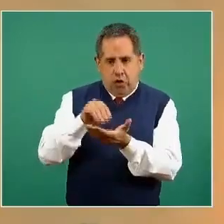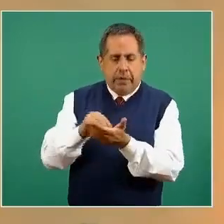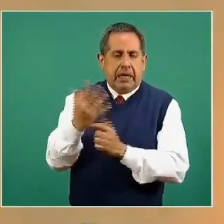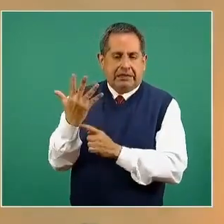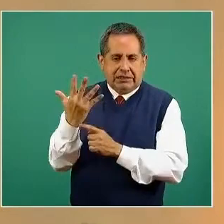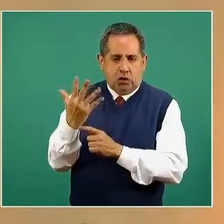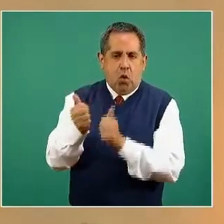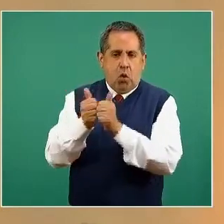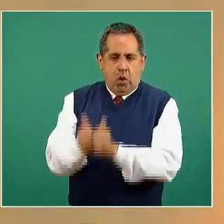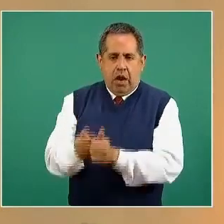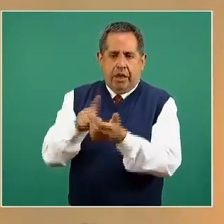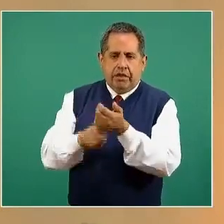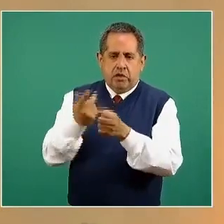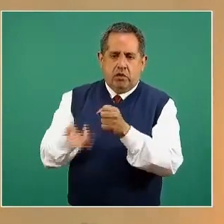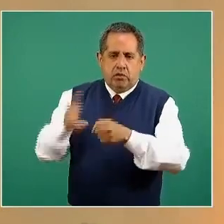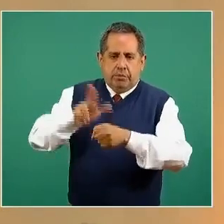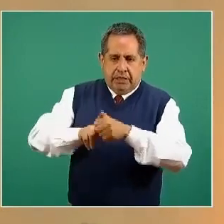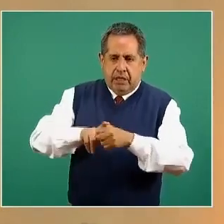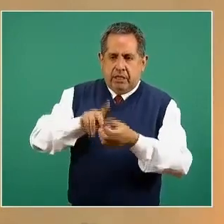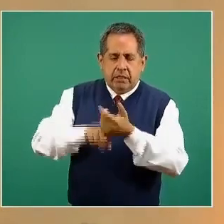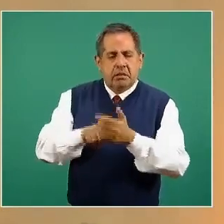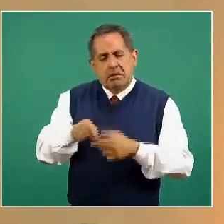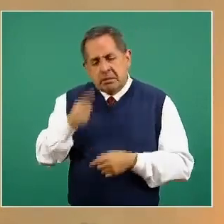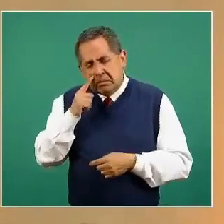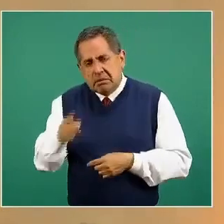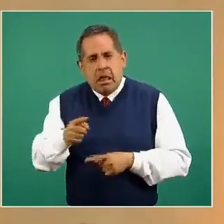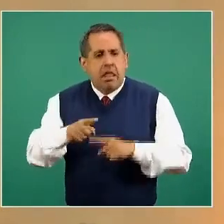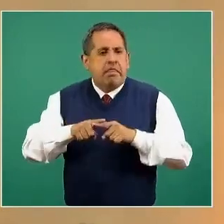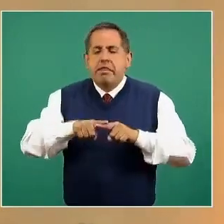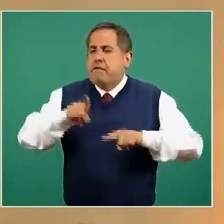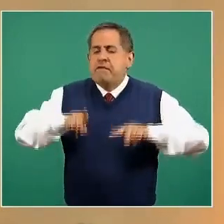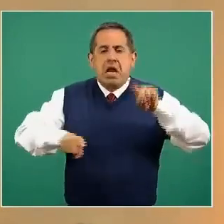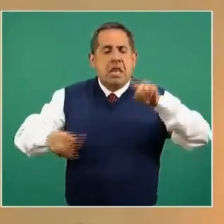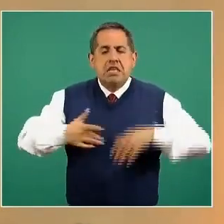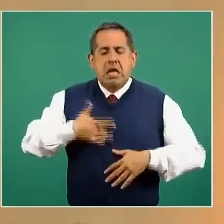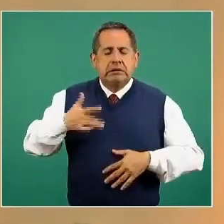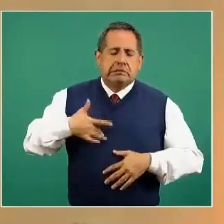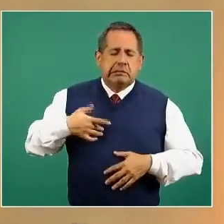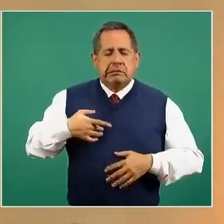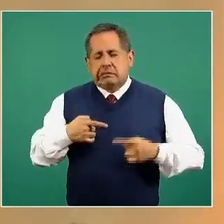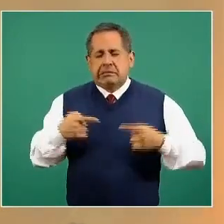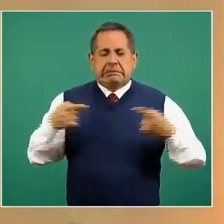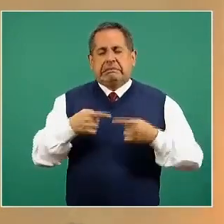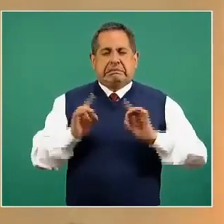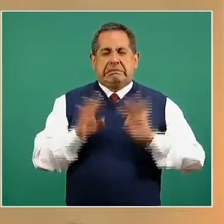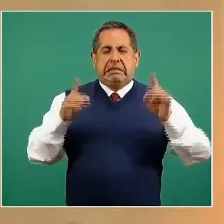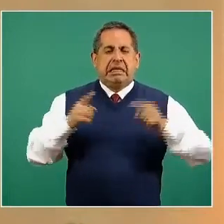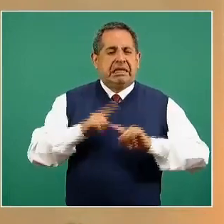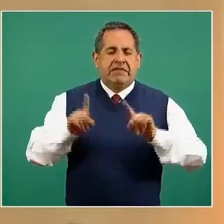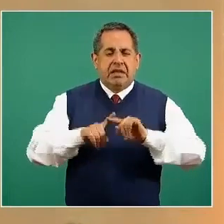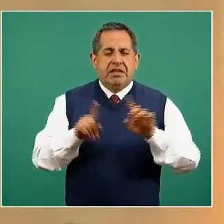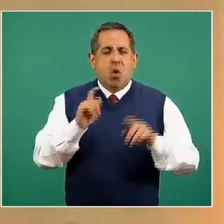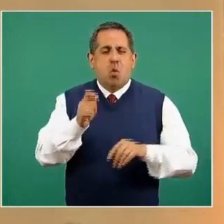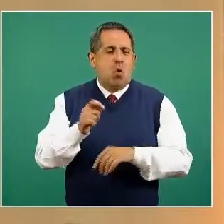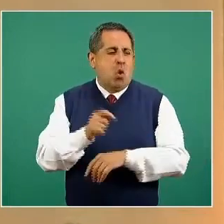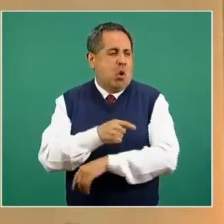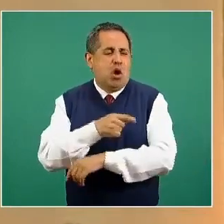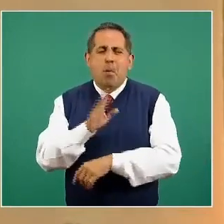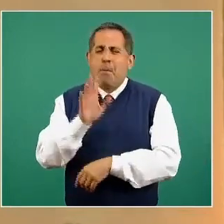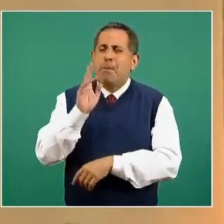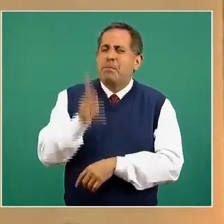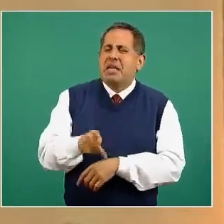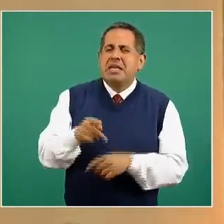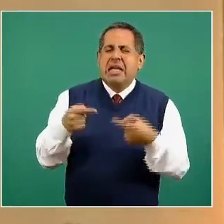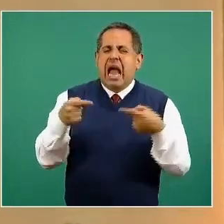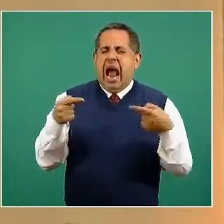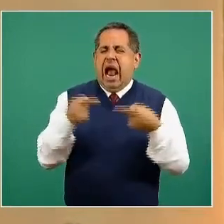personas, y estas 5 personas han tenido distintos tipos de afección. Mayormente han sido reacciones alérgicas